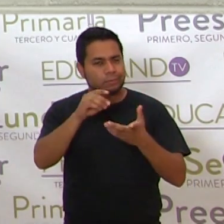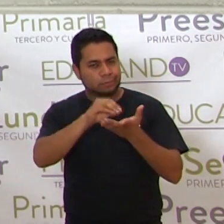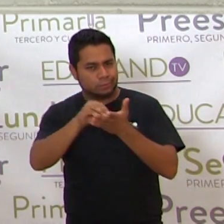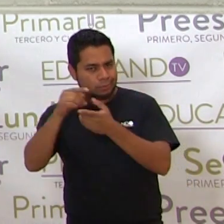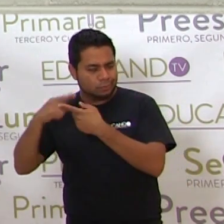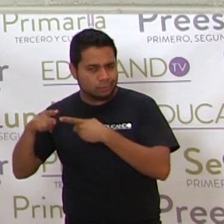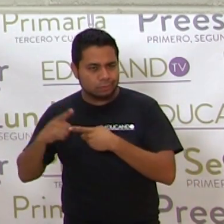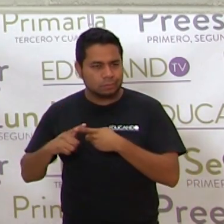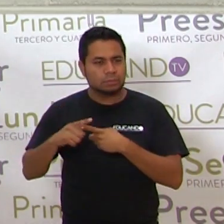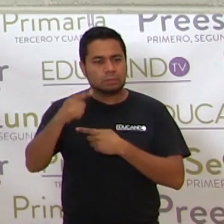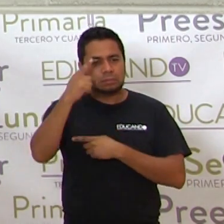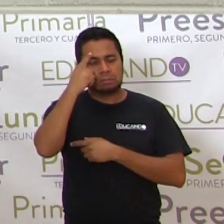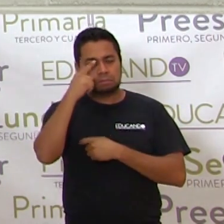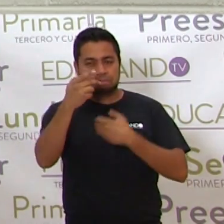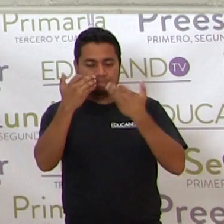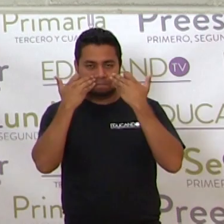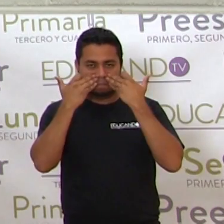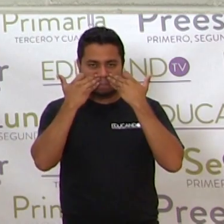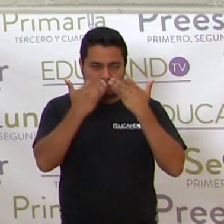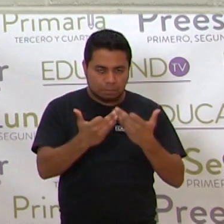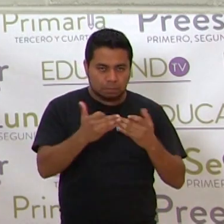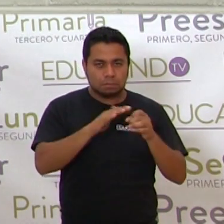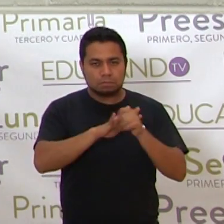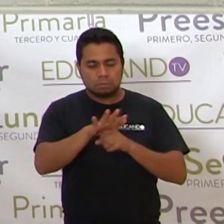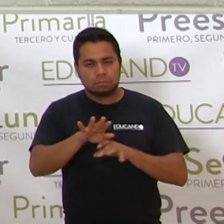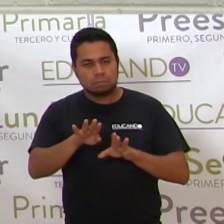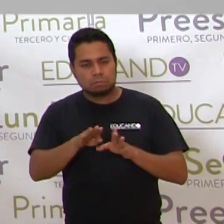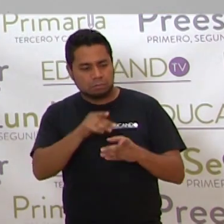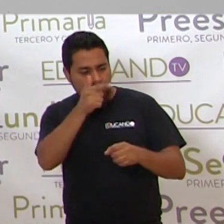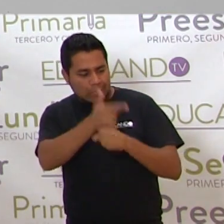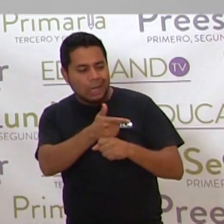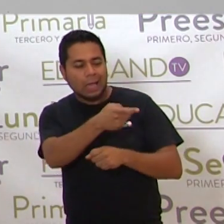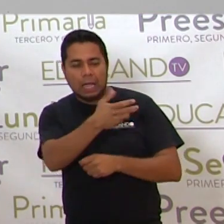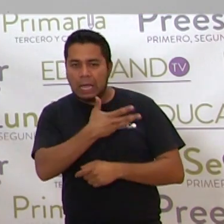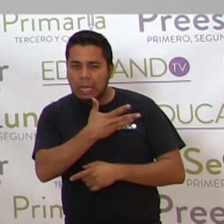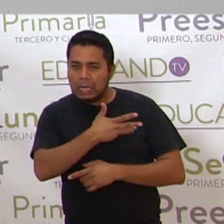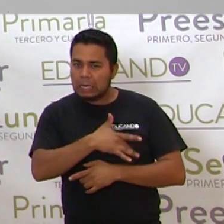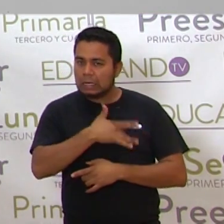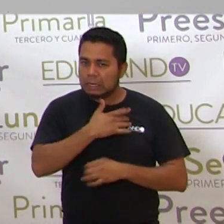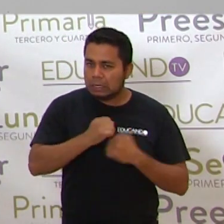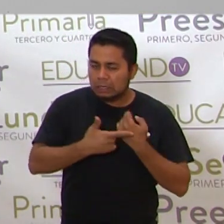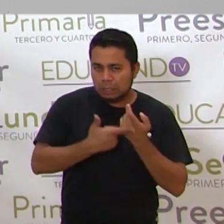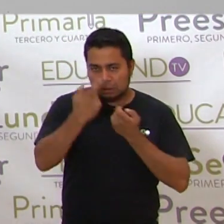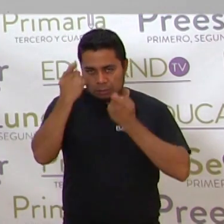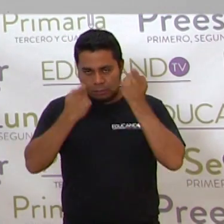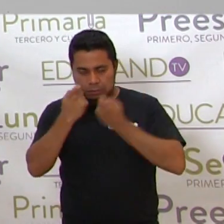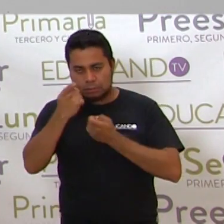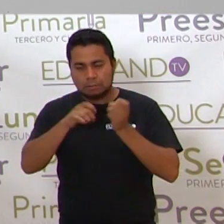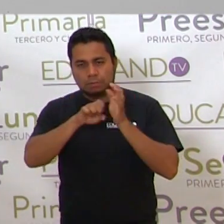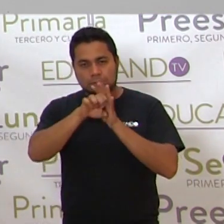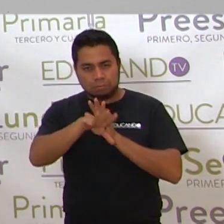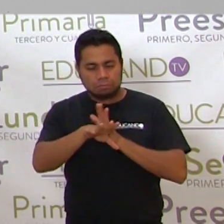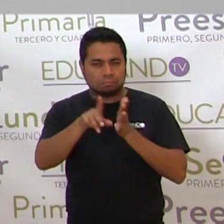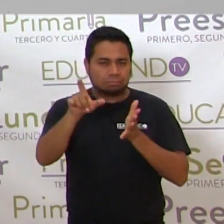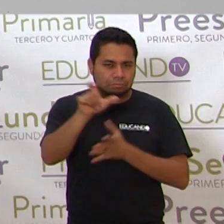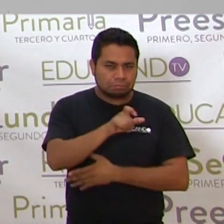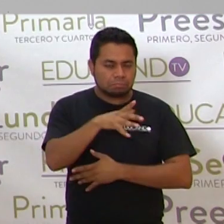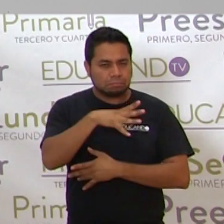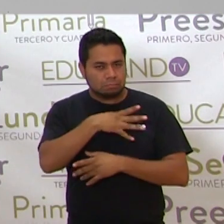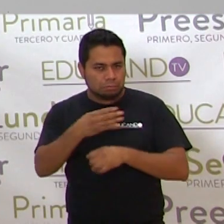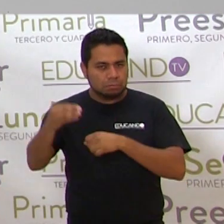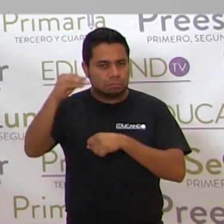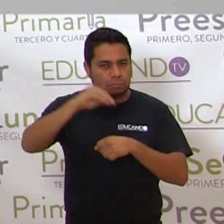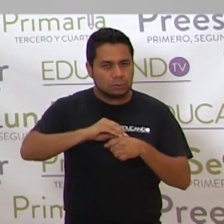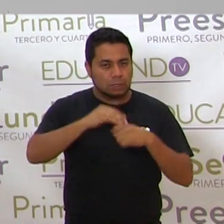ortográficos para poder detectar un estado de ánimo. Bien, en este caso, cuando tienes los signos